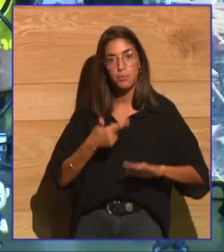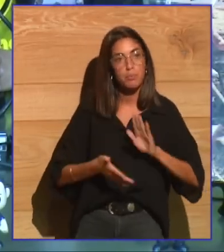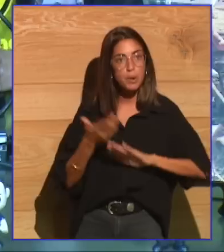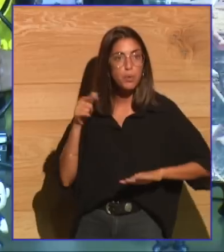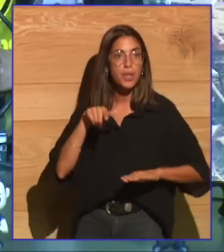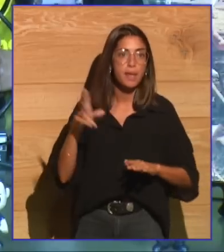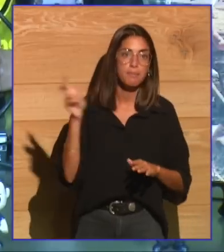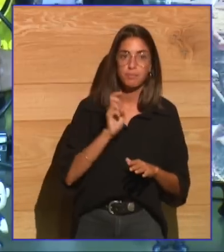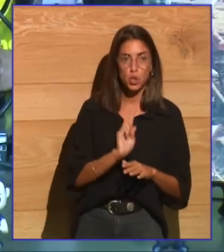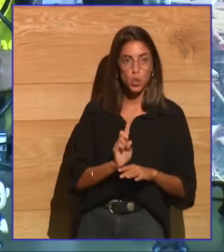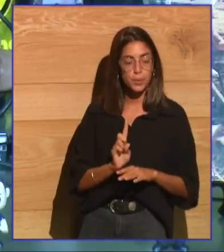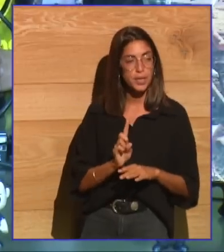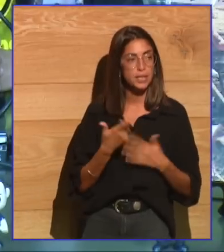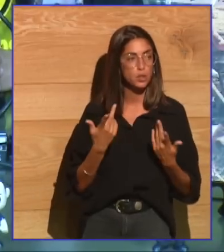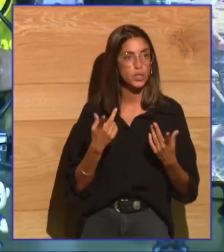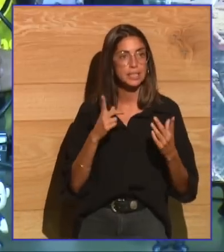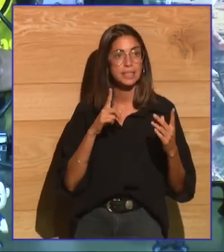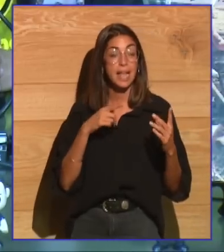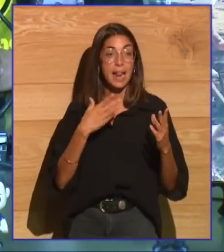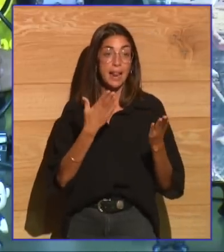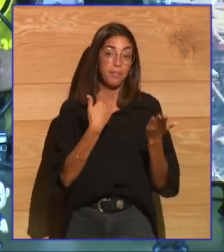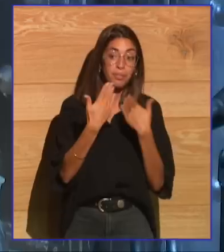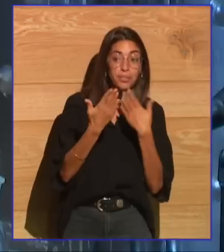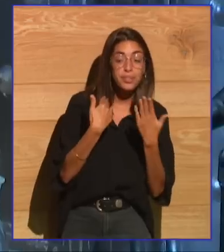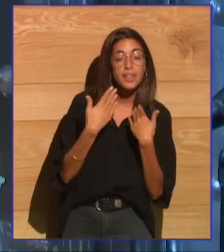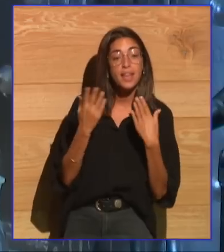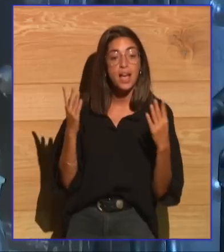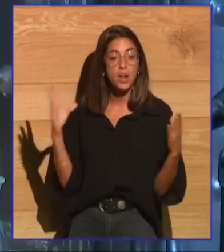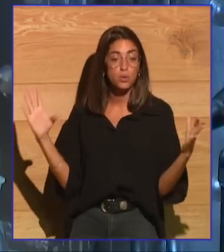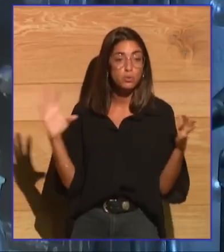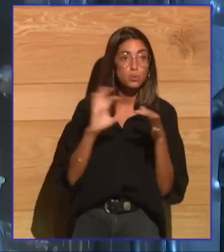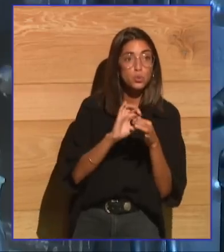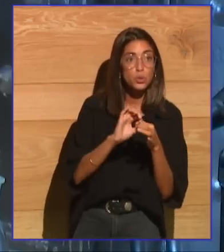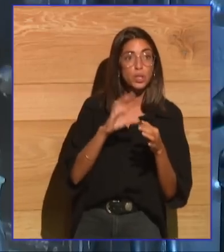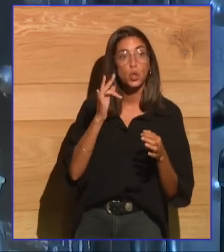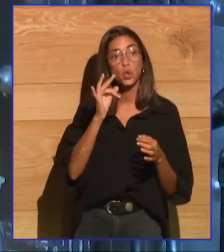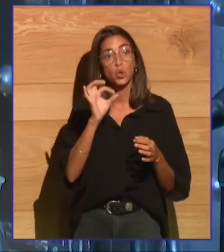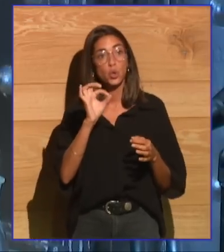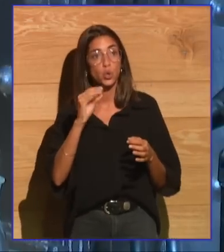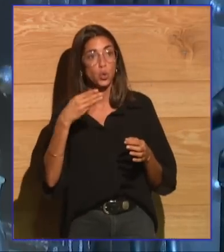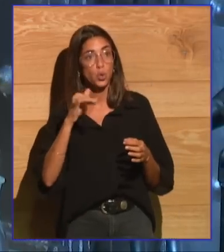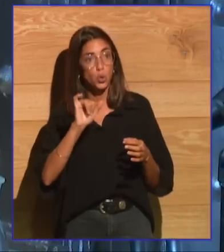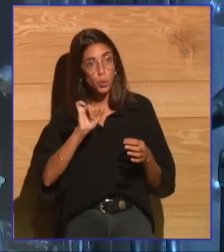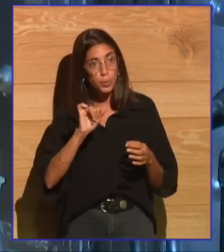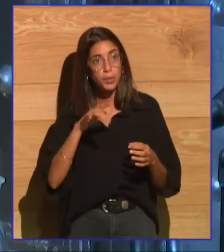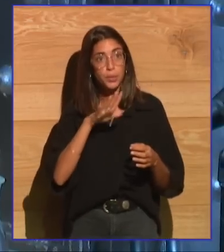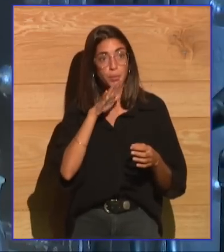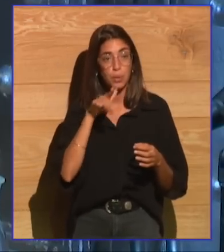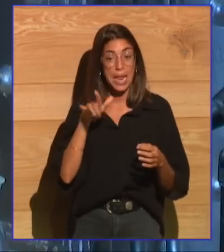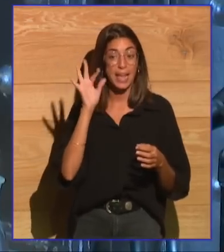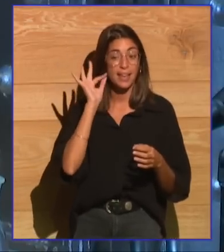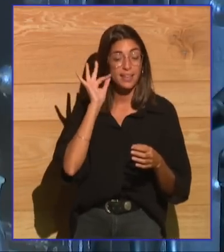diálogo se va uniendo de repente aparece el toque para matarle ella nos hace mucha gracia que